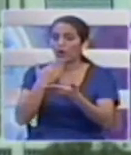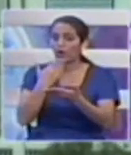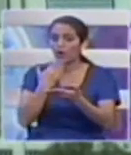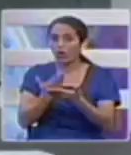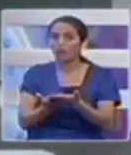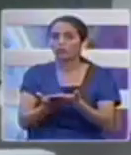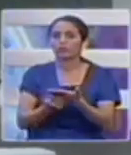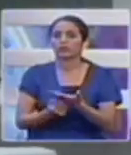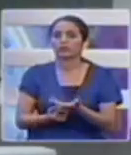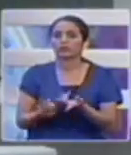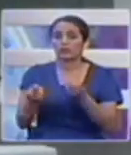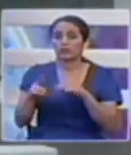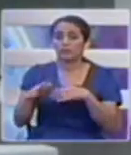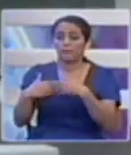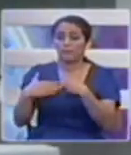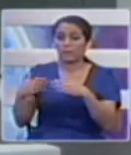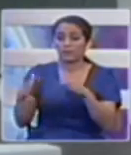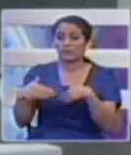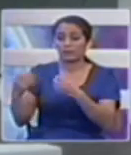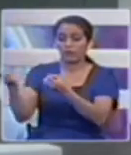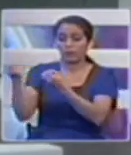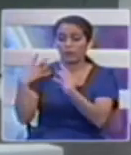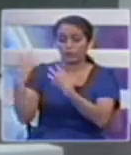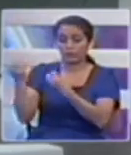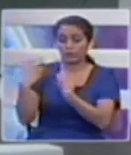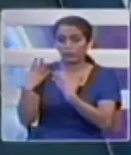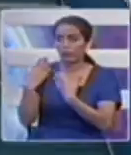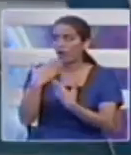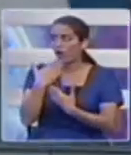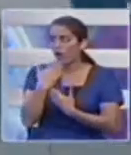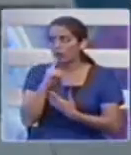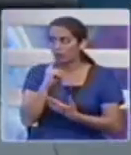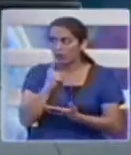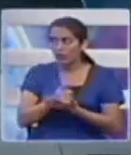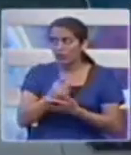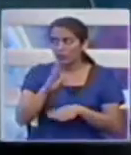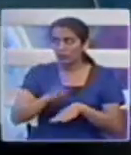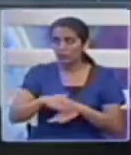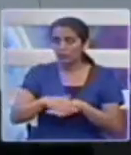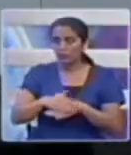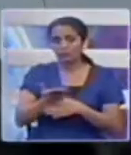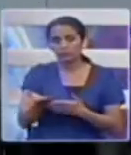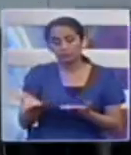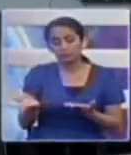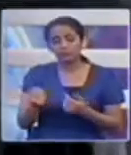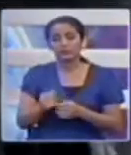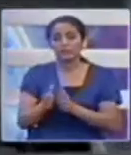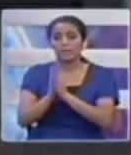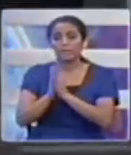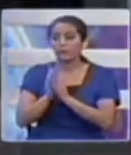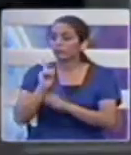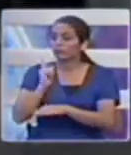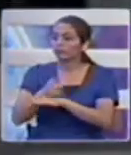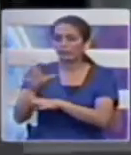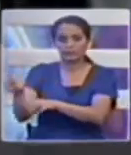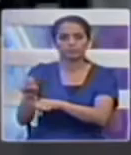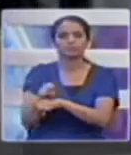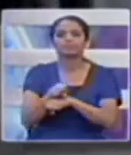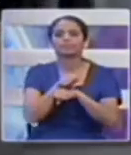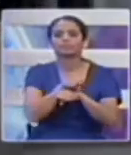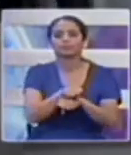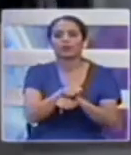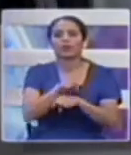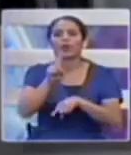Panamá para tener elementos suficientes con los que vincular a sospechosos, para los cuales se solicitó orden de prisión cuando ya